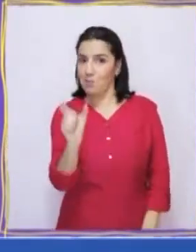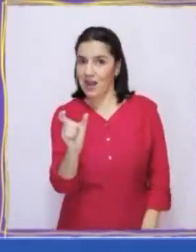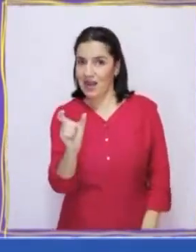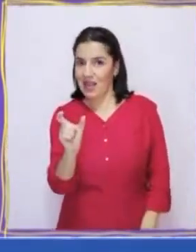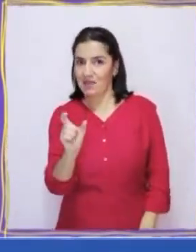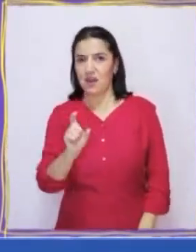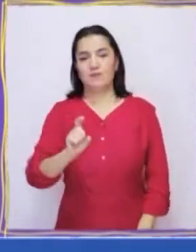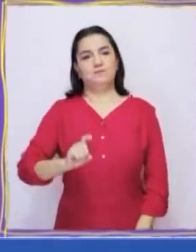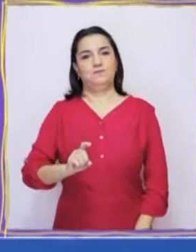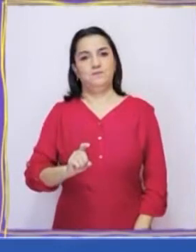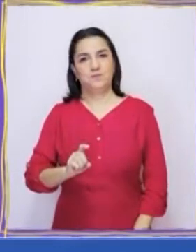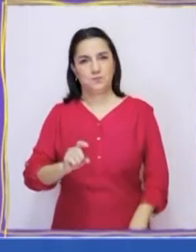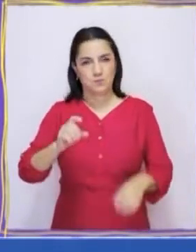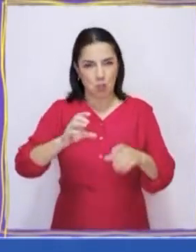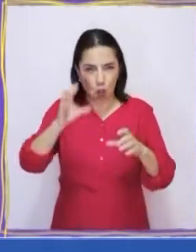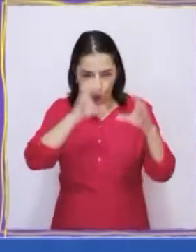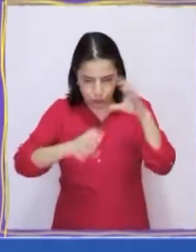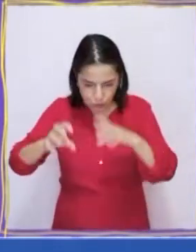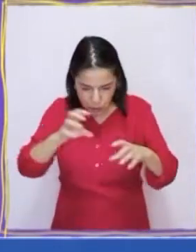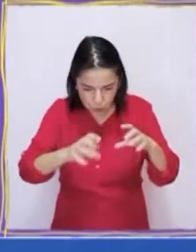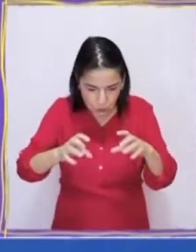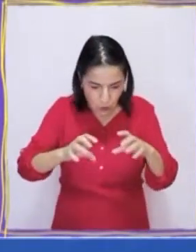palabra, que es hurgar.